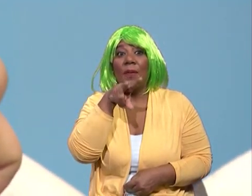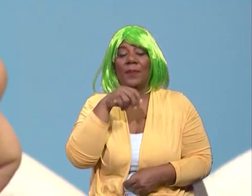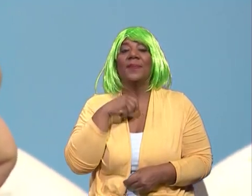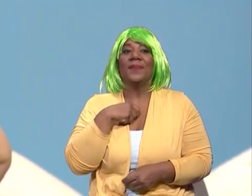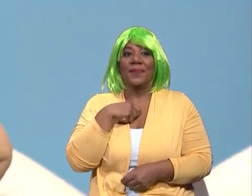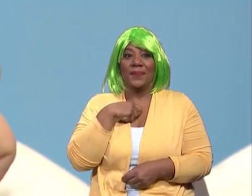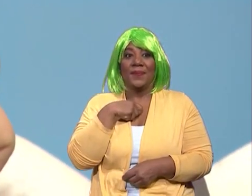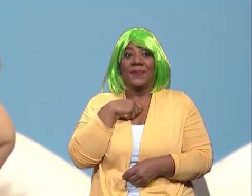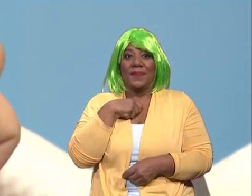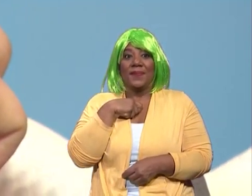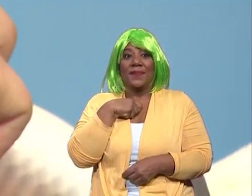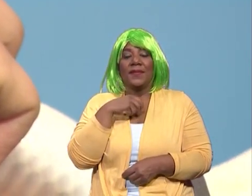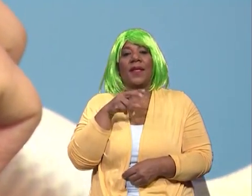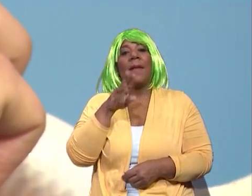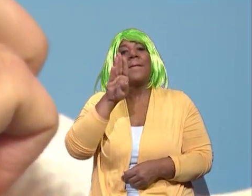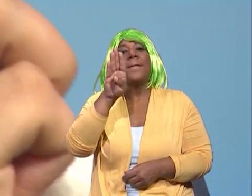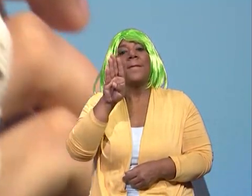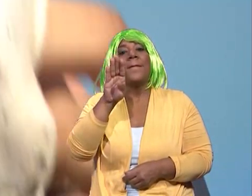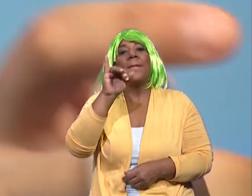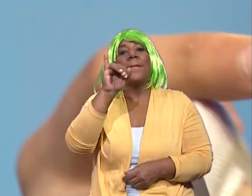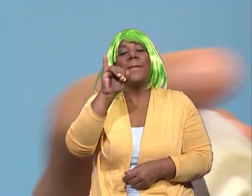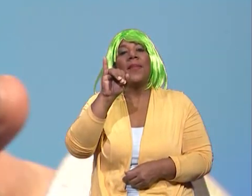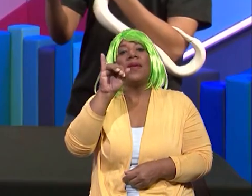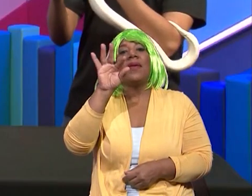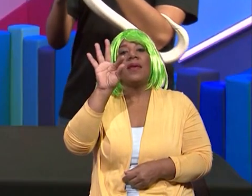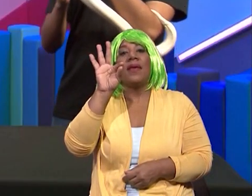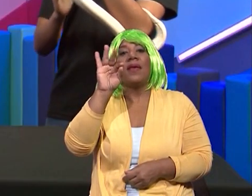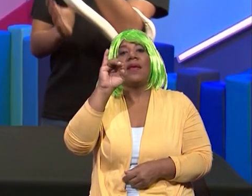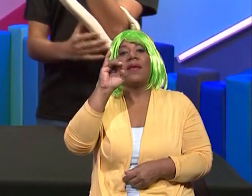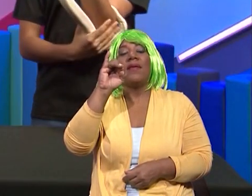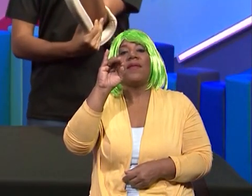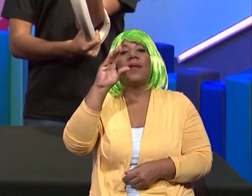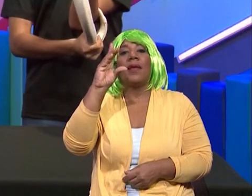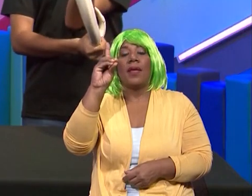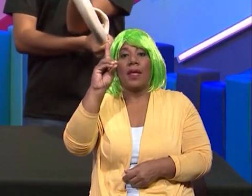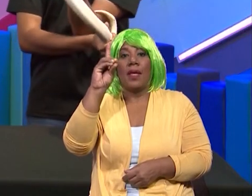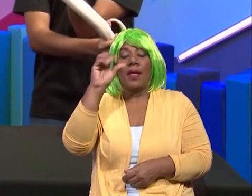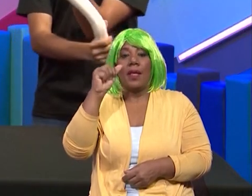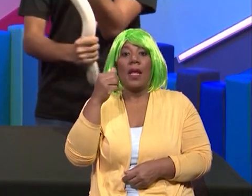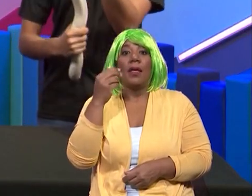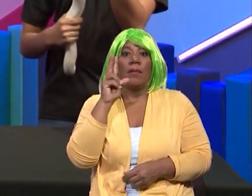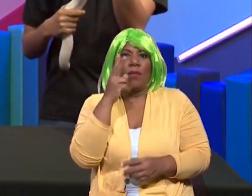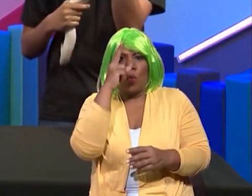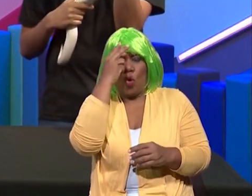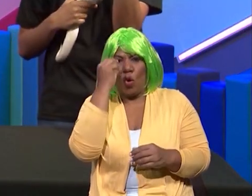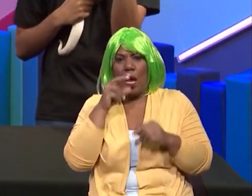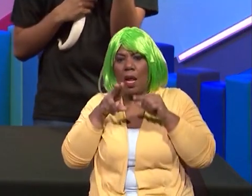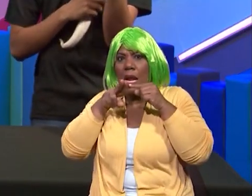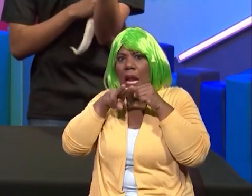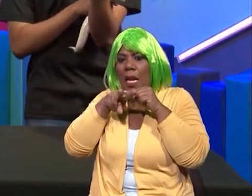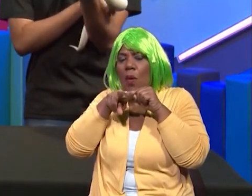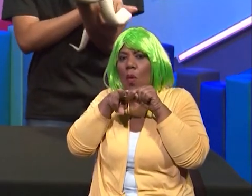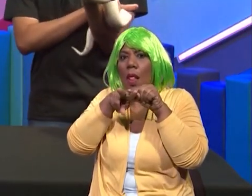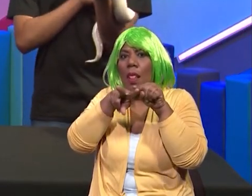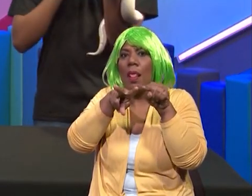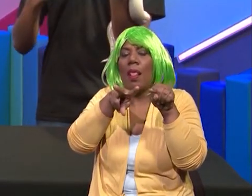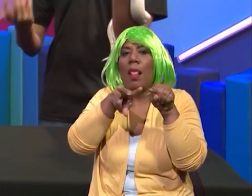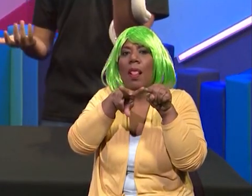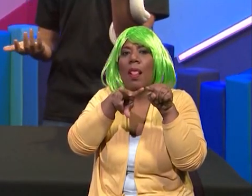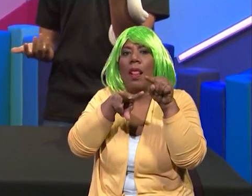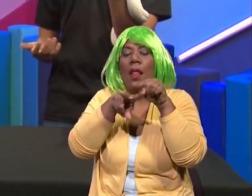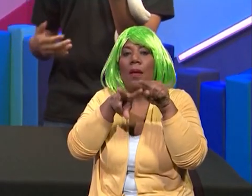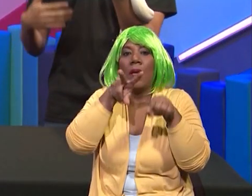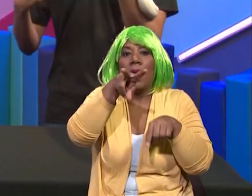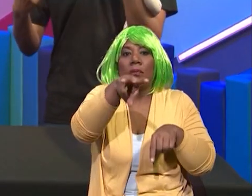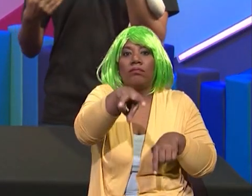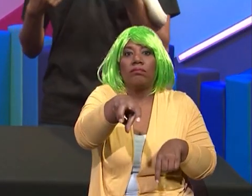Emmanuel, la lengua bífida, ¿para qué sirve? Ok, la lengua bífida tiene muchas funciones. En las serpientes lo usan para oler a sus